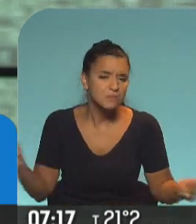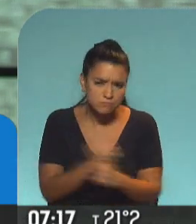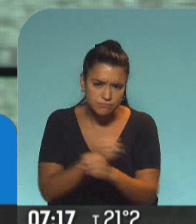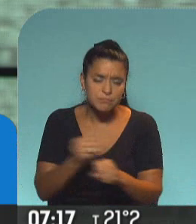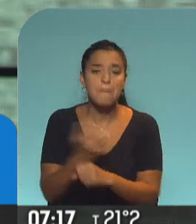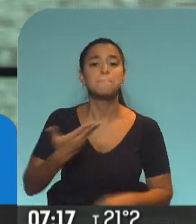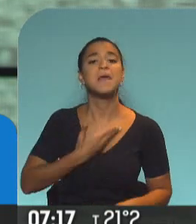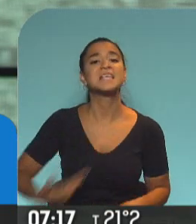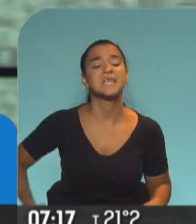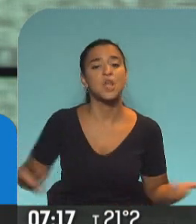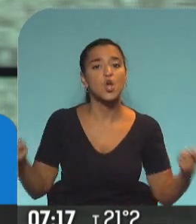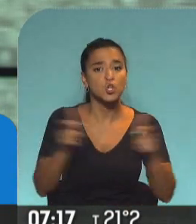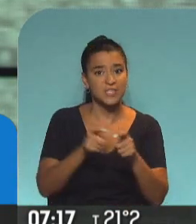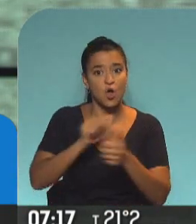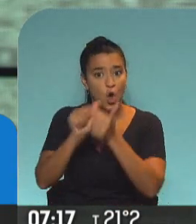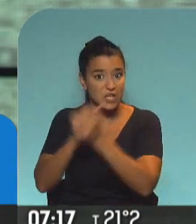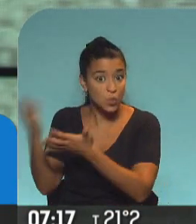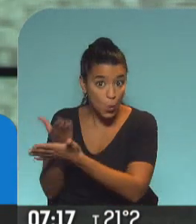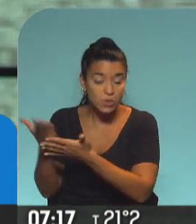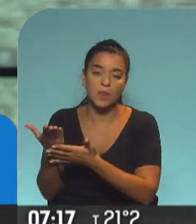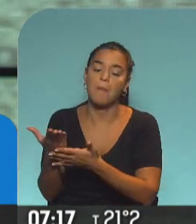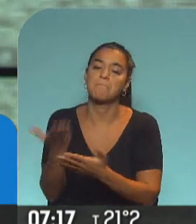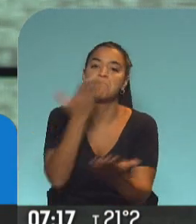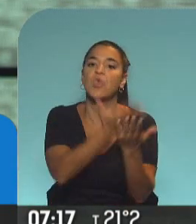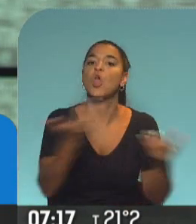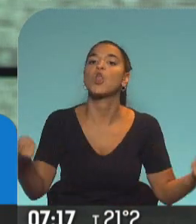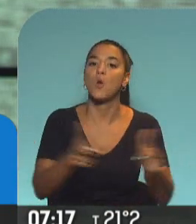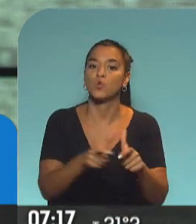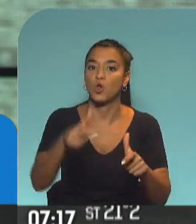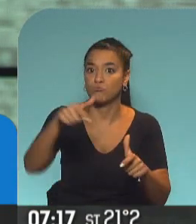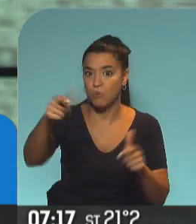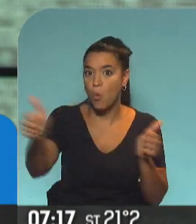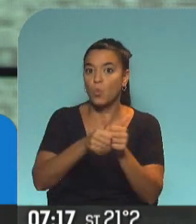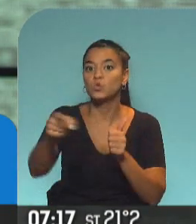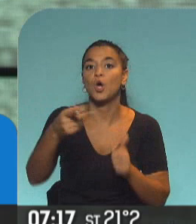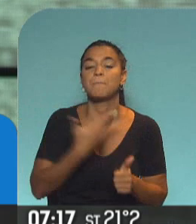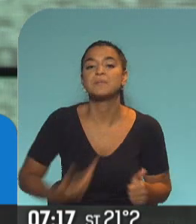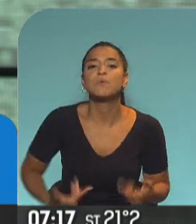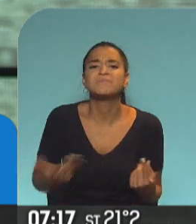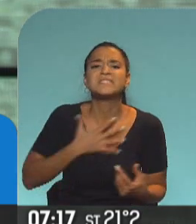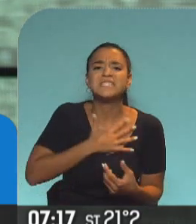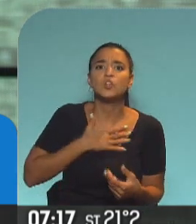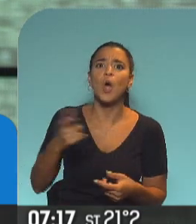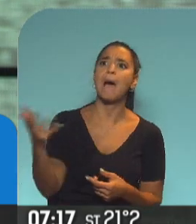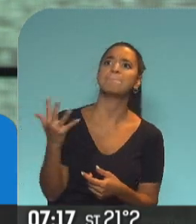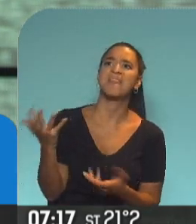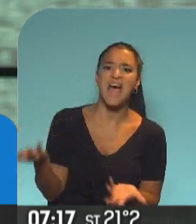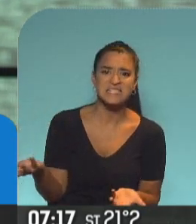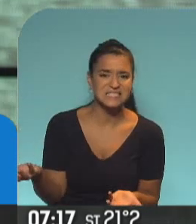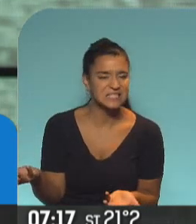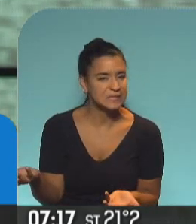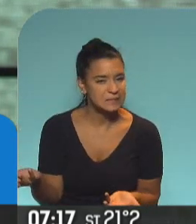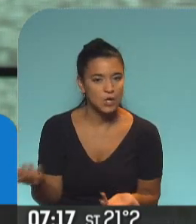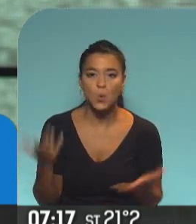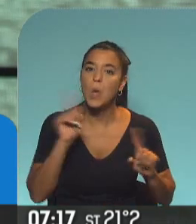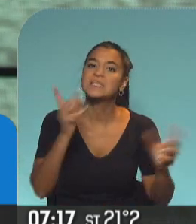que es el presidente del Consejo Agroindustrial, que van a pedir reuniones porque lo que dicen es, sienten como que esto es una amenaza y no tanto